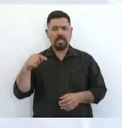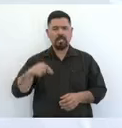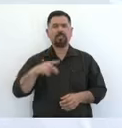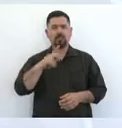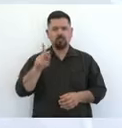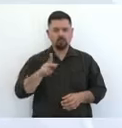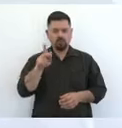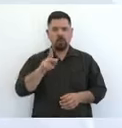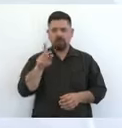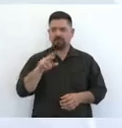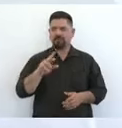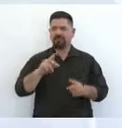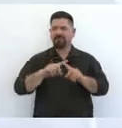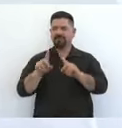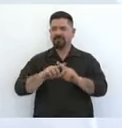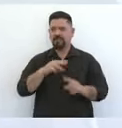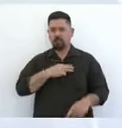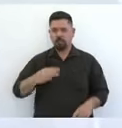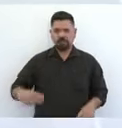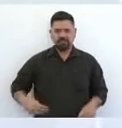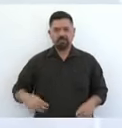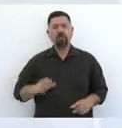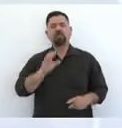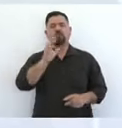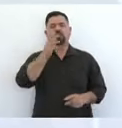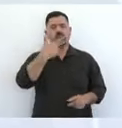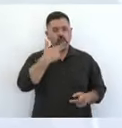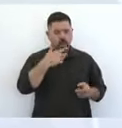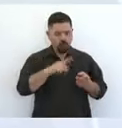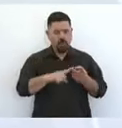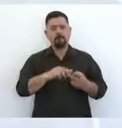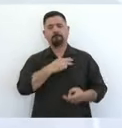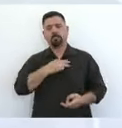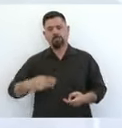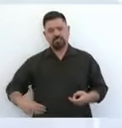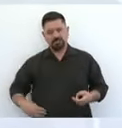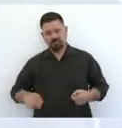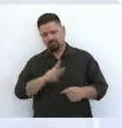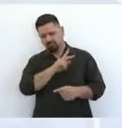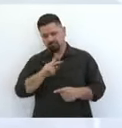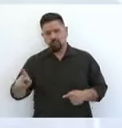municipios de Chihuahua y de Sonora. Son